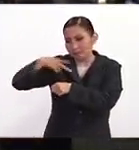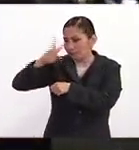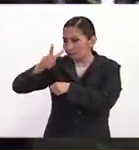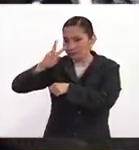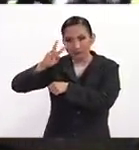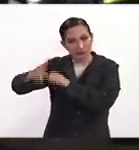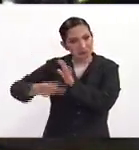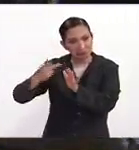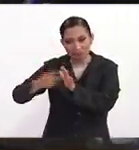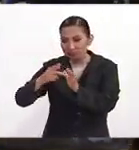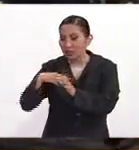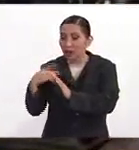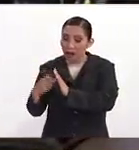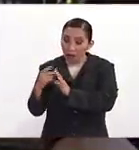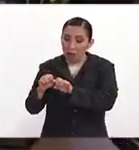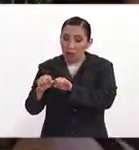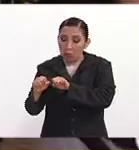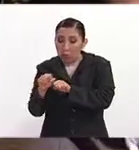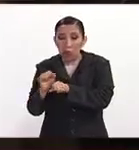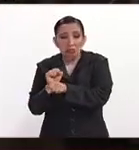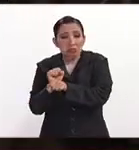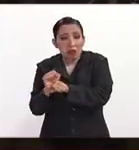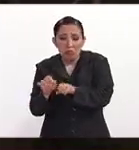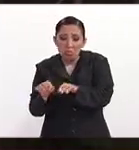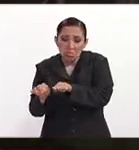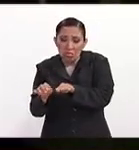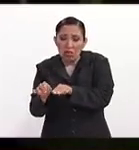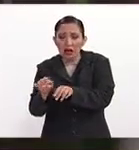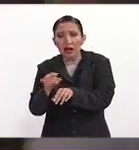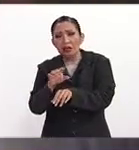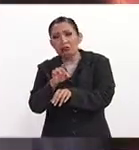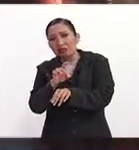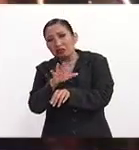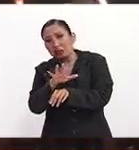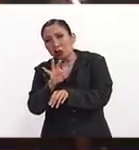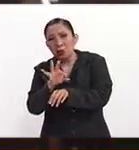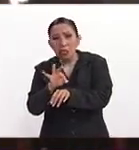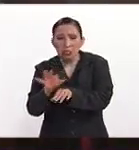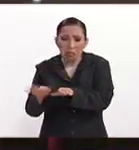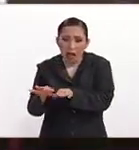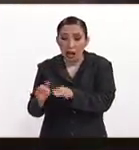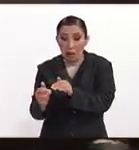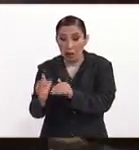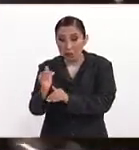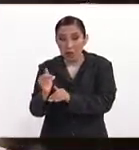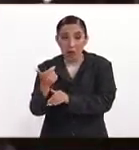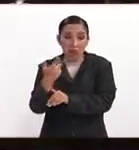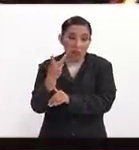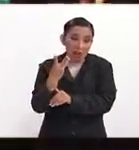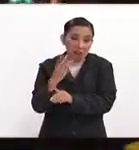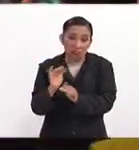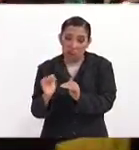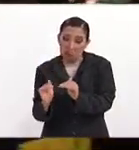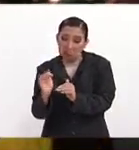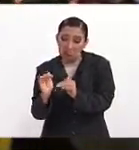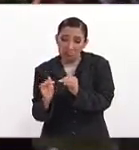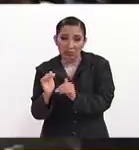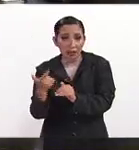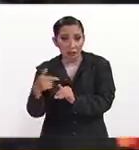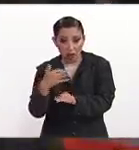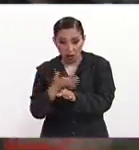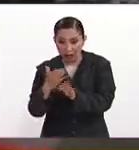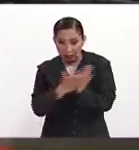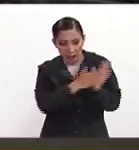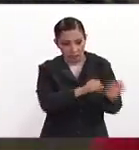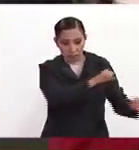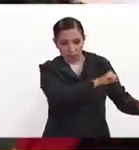hemos visto, las réplicas actuales están entre 35 y 40, siendo la mayor de magnitud 3. Para este tiempo, con